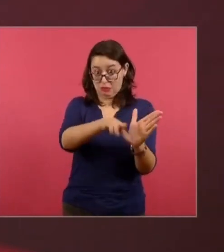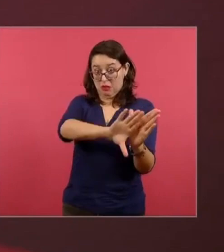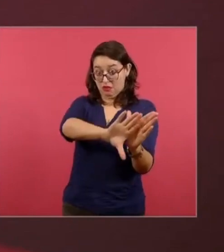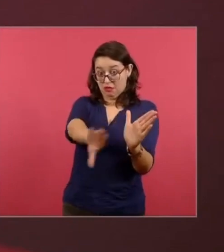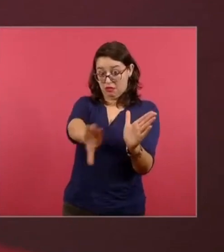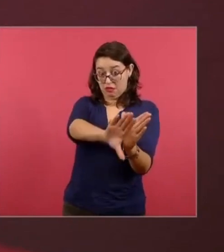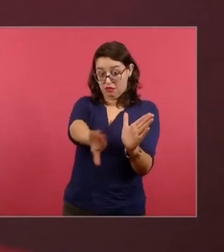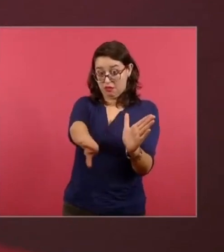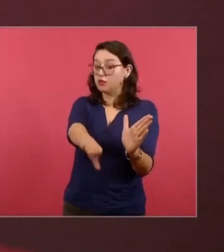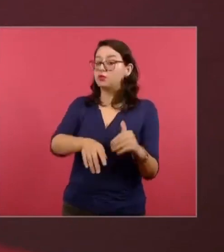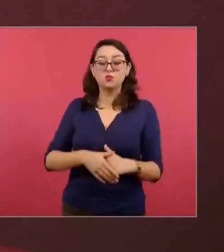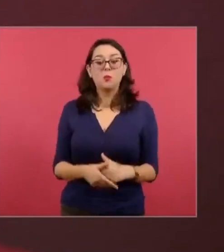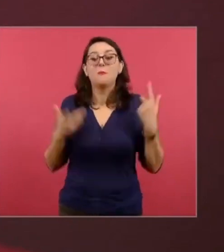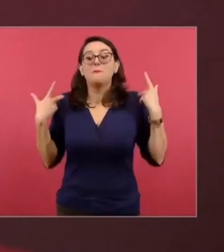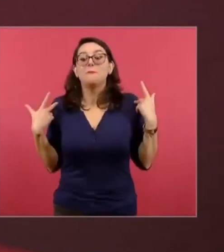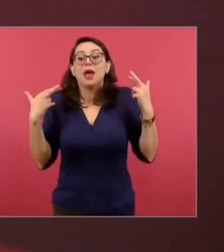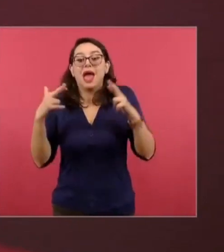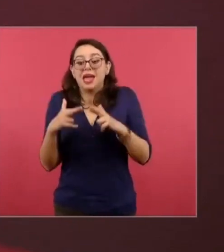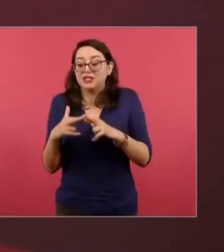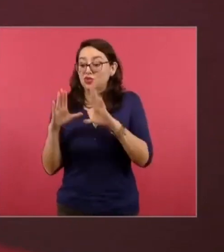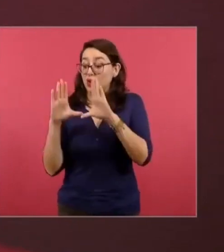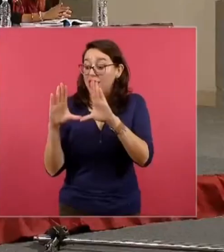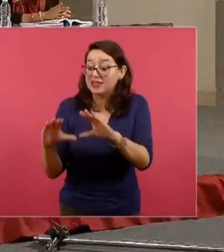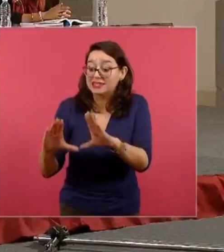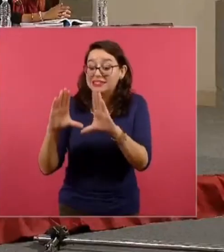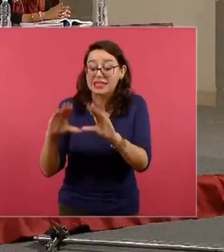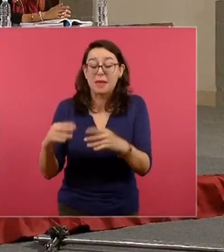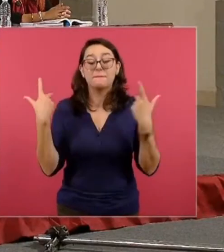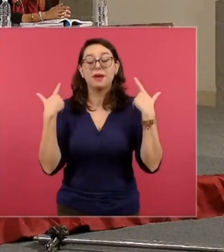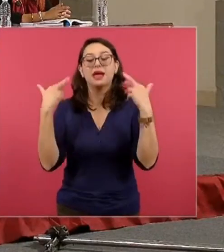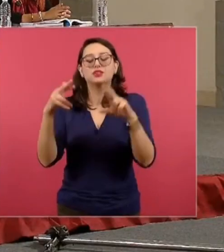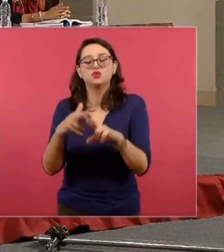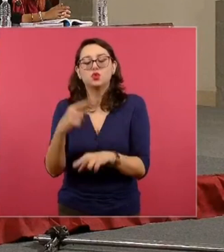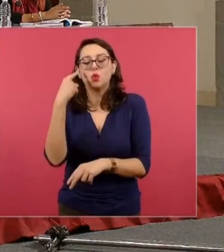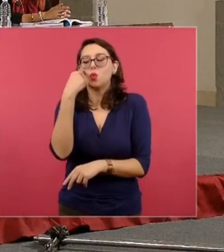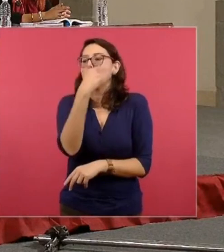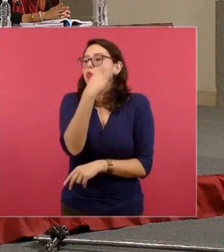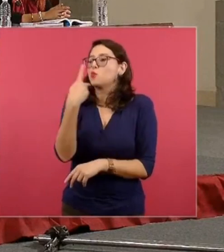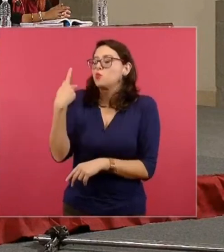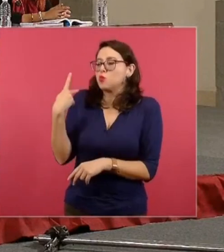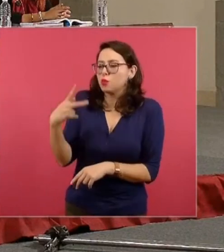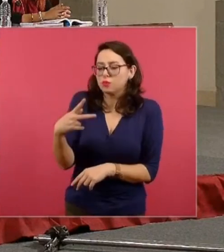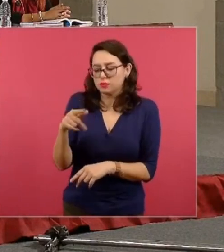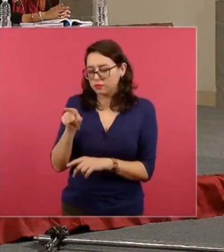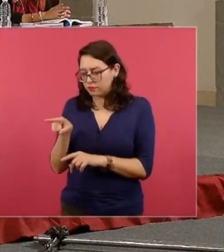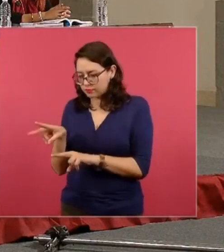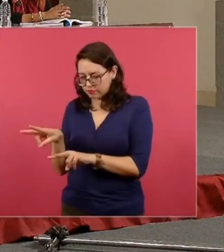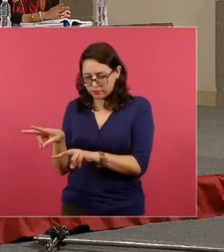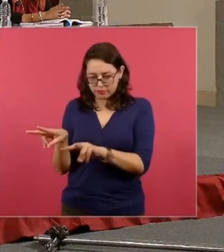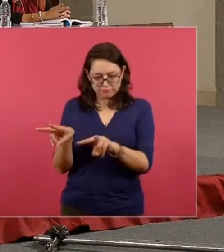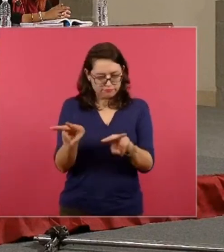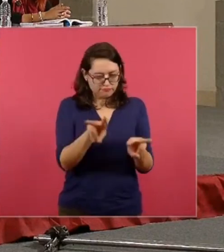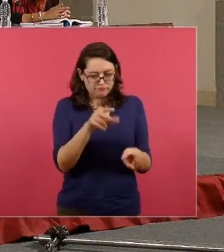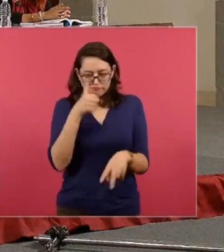autonomía profesional, como lo ha hecho desde los años 20 hasta la actualidad, tiene que territorializar, tiene que tomar en cuenta